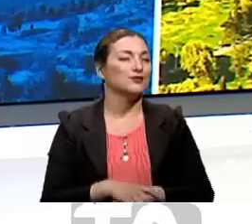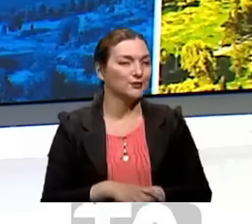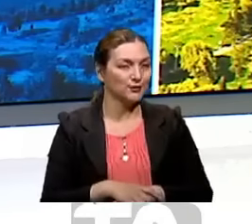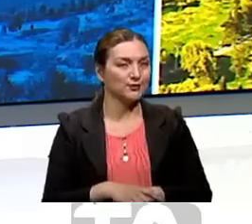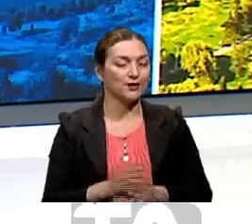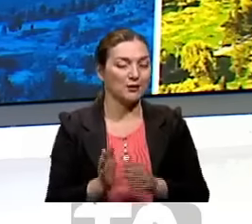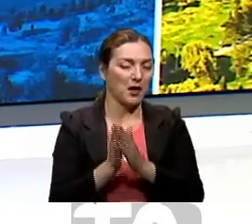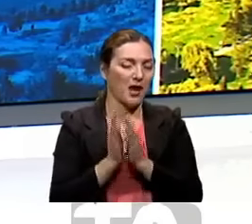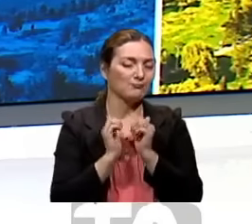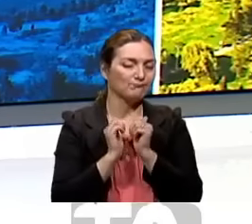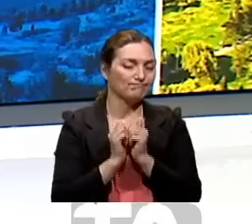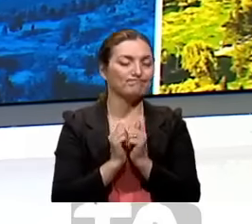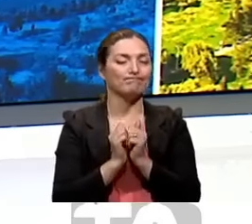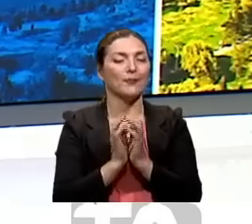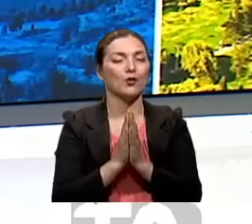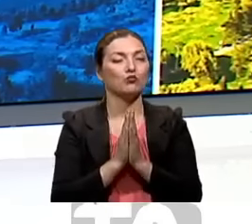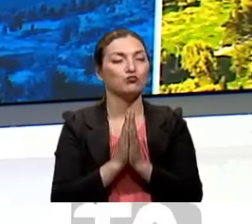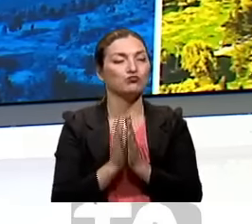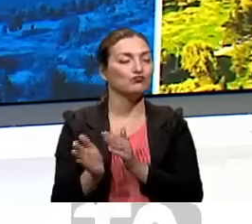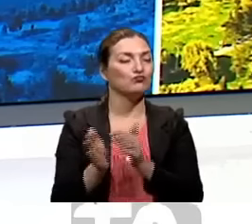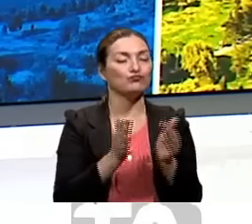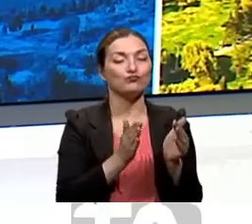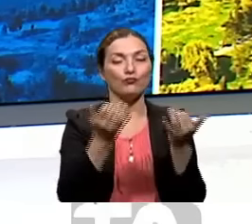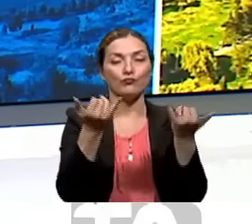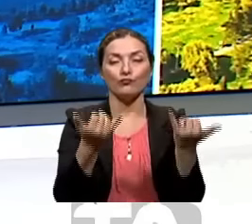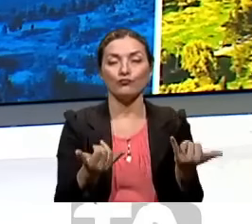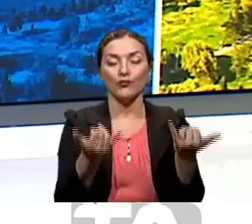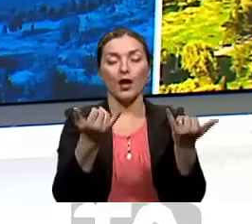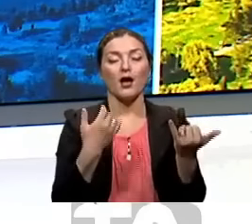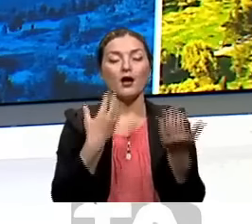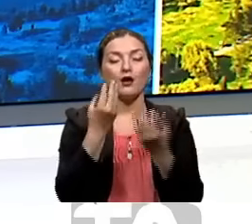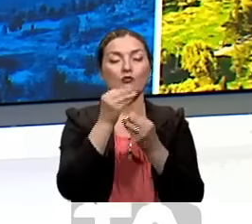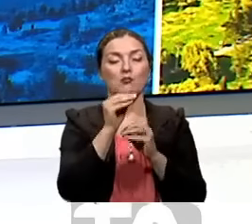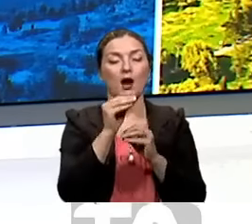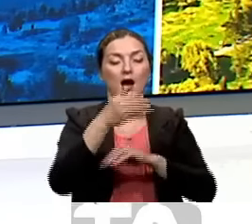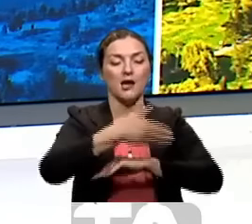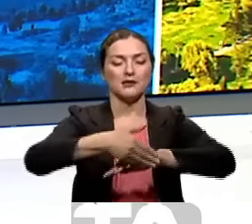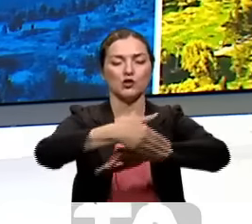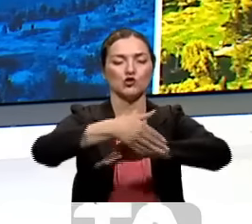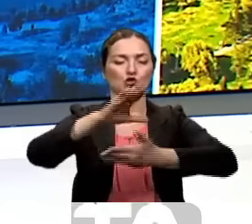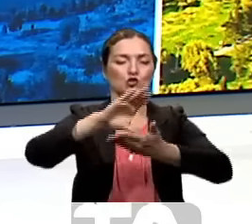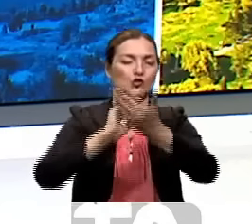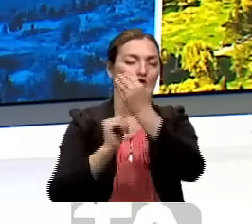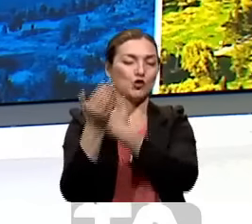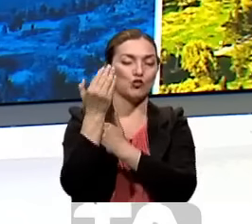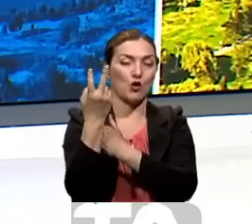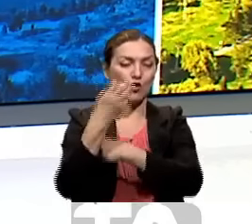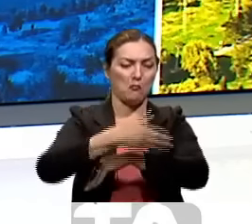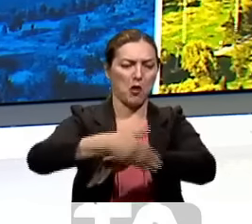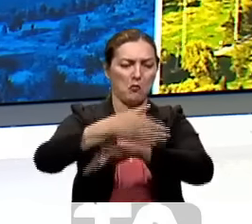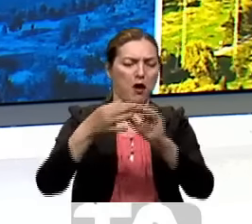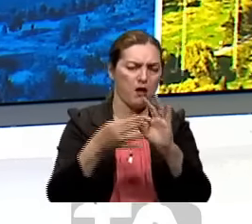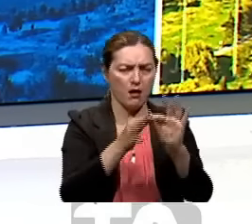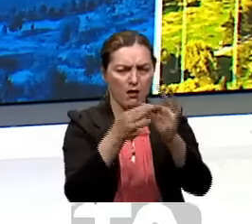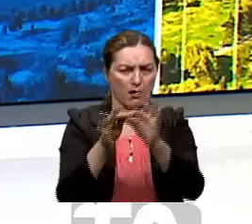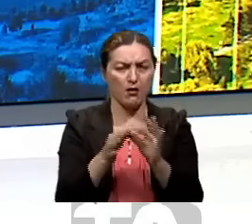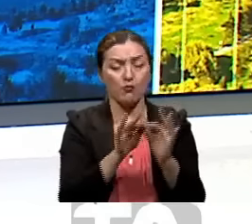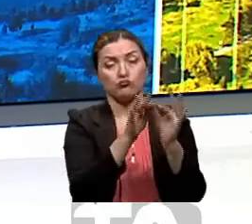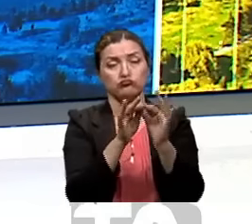unimos a ese llamado. Ahora queremos contarles que 12 cuadras del Centro Histórico de Quito son intervenidas como parte